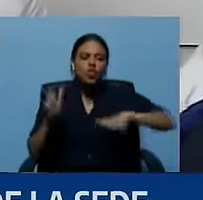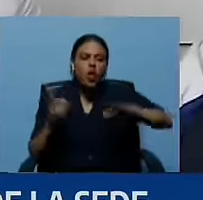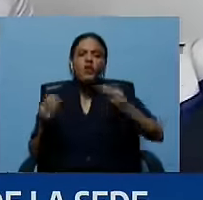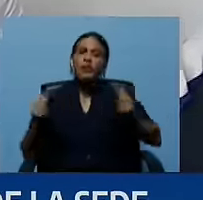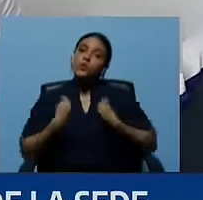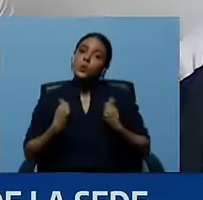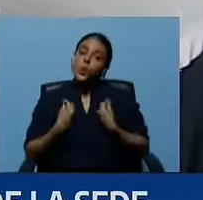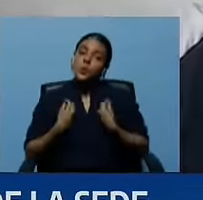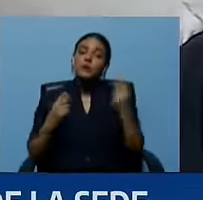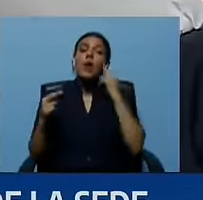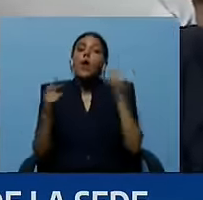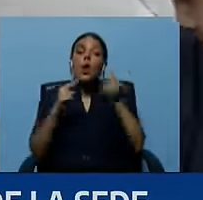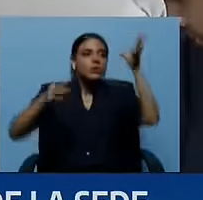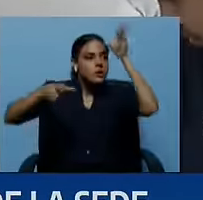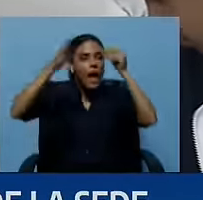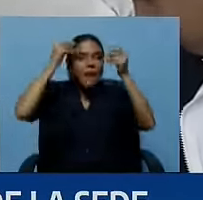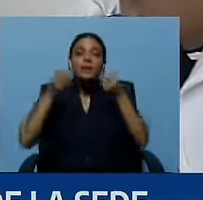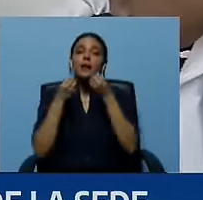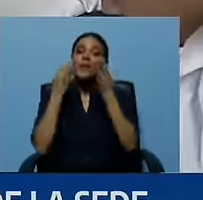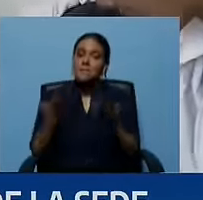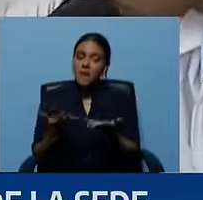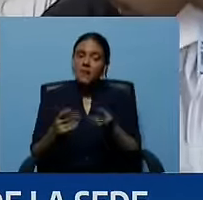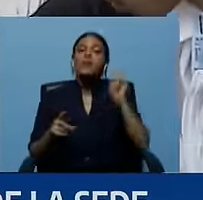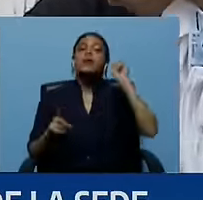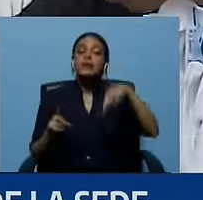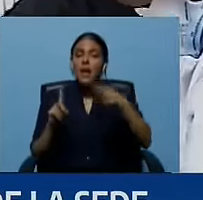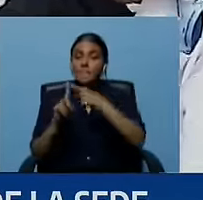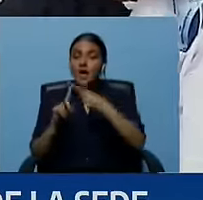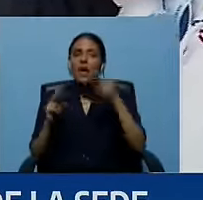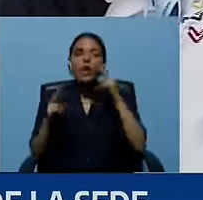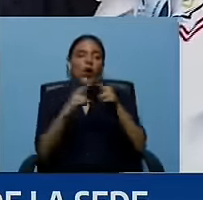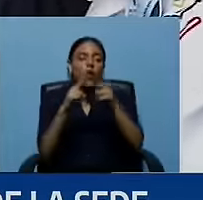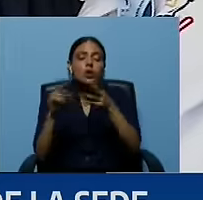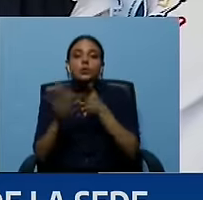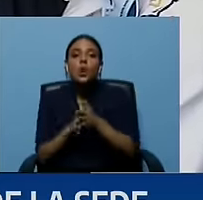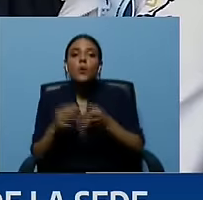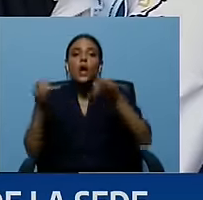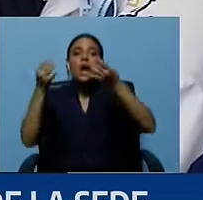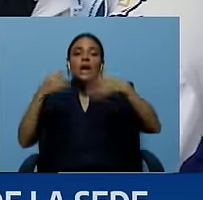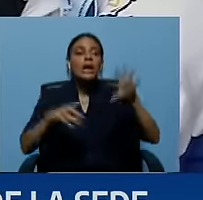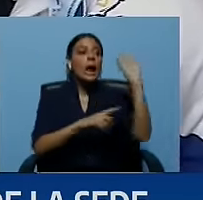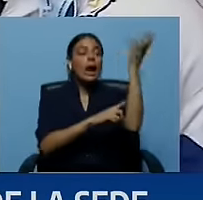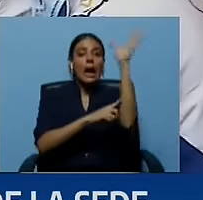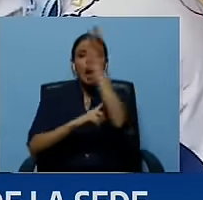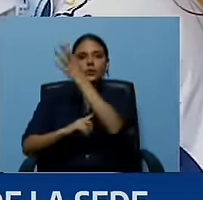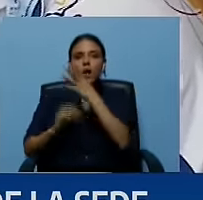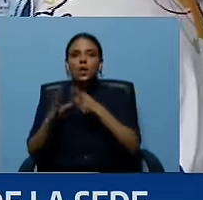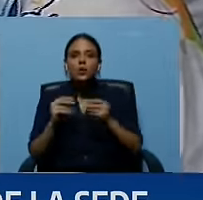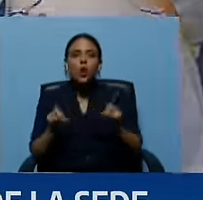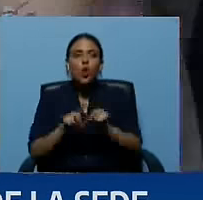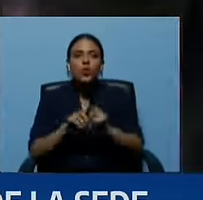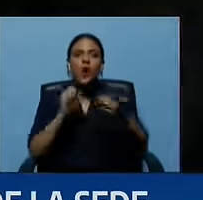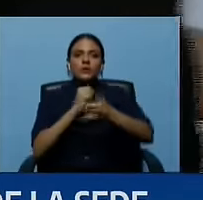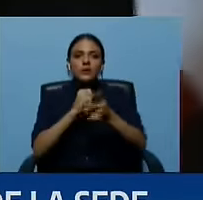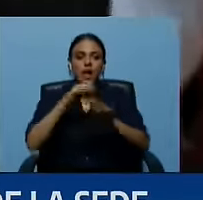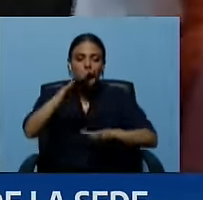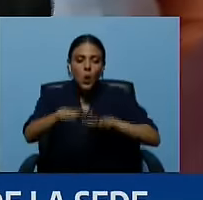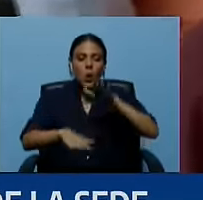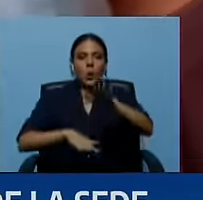bien la naturaleza y los avances científicos,